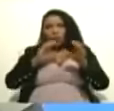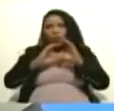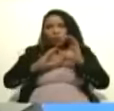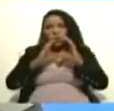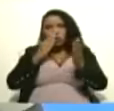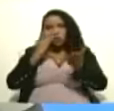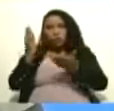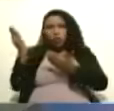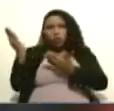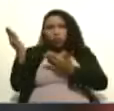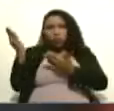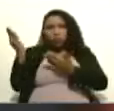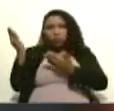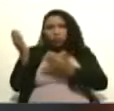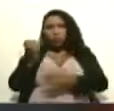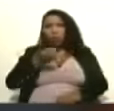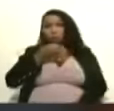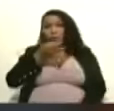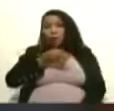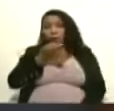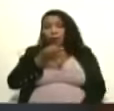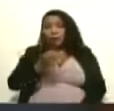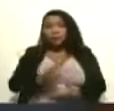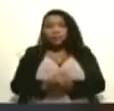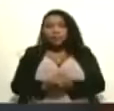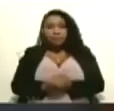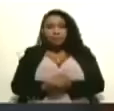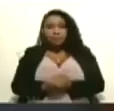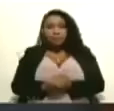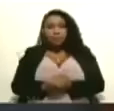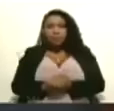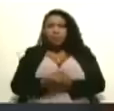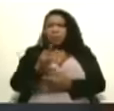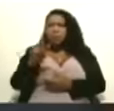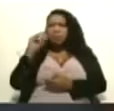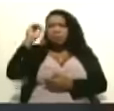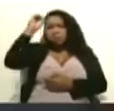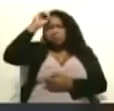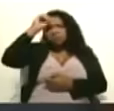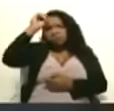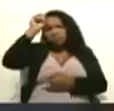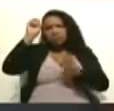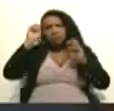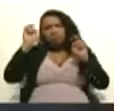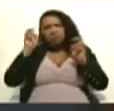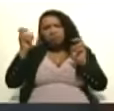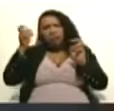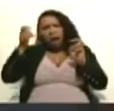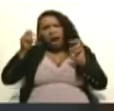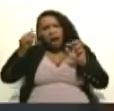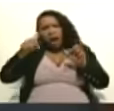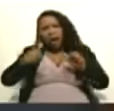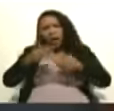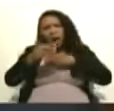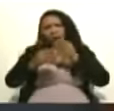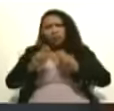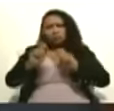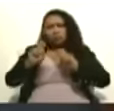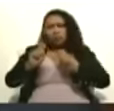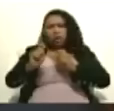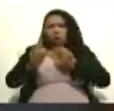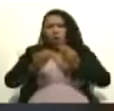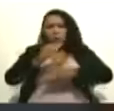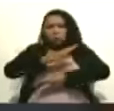adelante buenas tardes Eh Cuál es su opinión en torno a la postura que ahora ha asumido Guyana